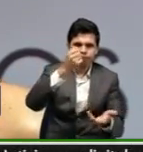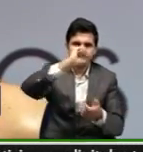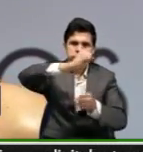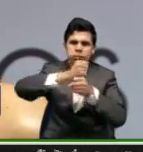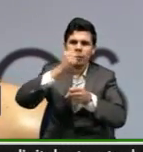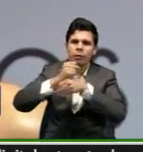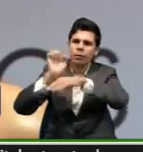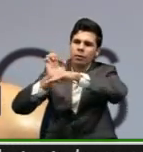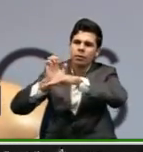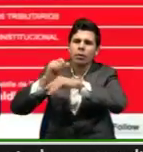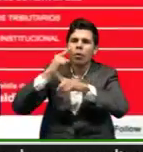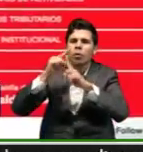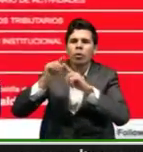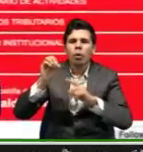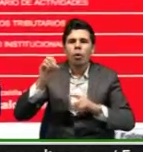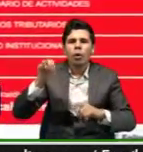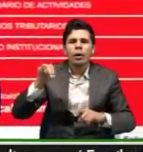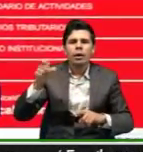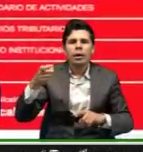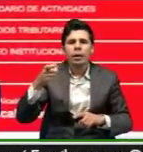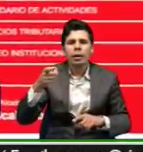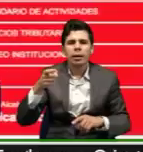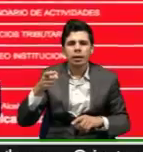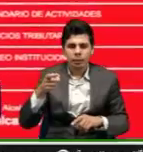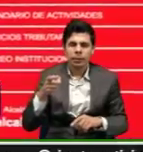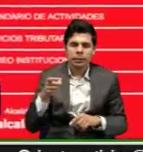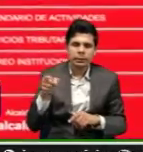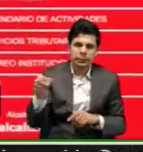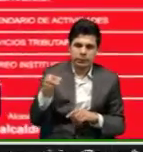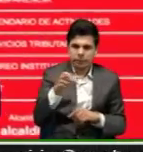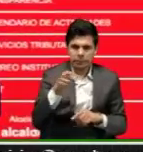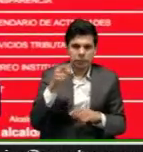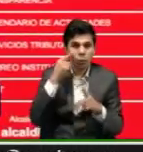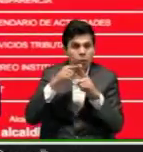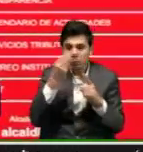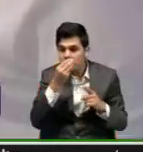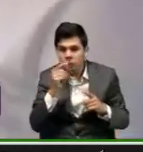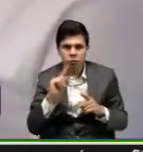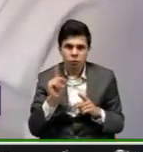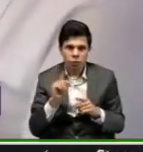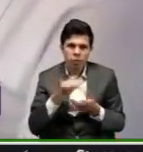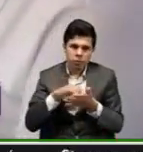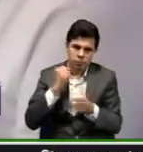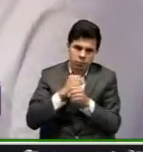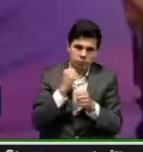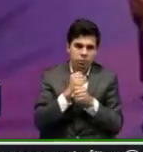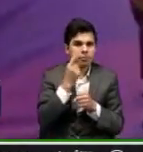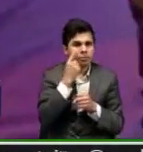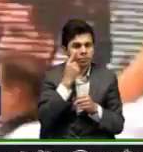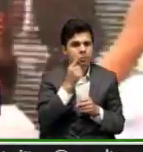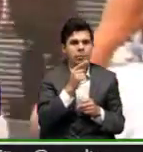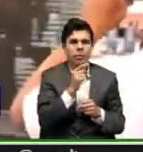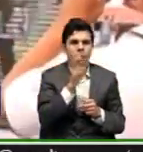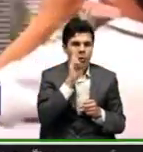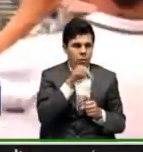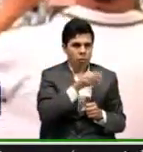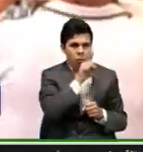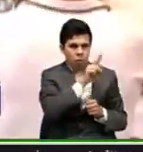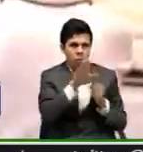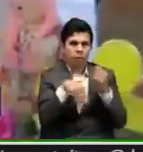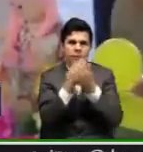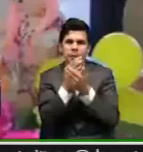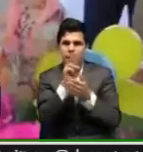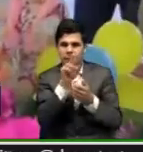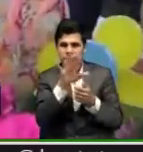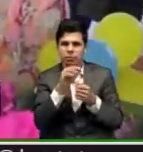con entidades sin ánimo de lucro en el portal de contratación estatal de la alcaldía de bucaramanga entre el primero y el 25 de junio se comprometieron